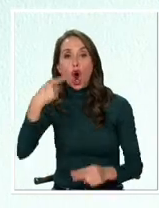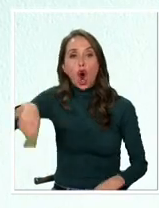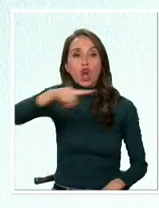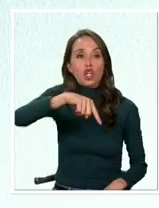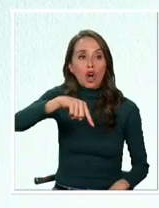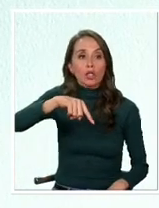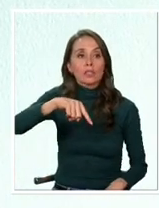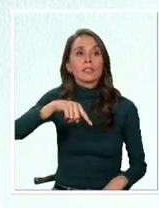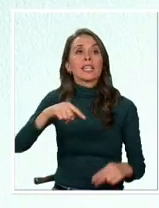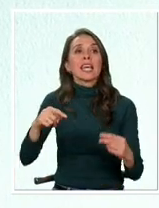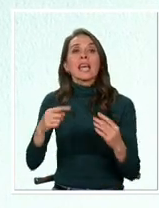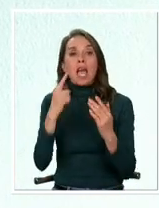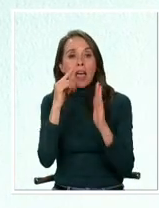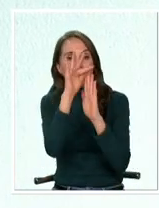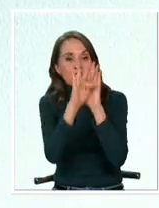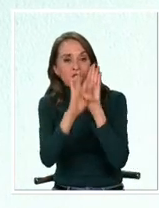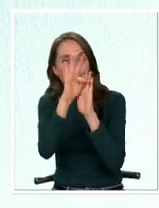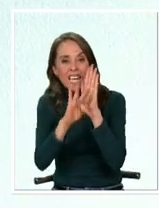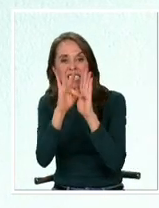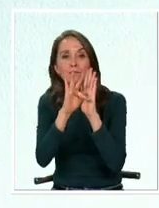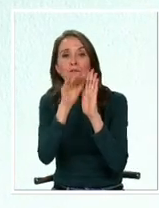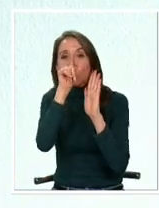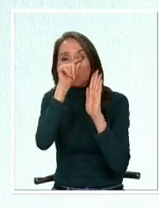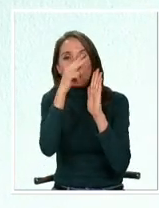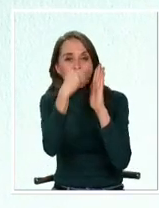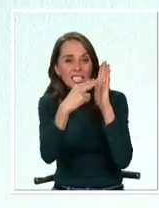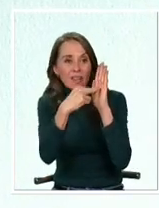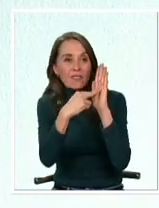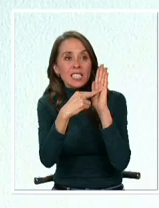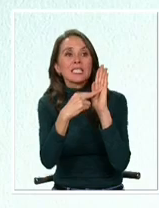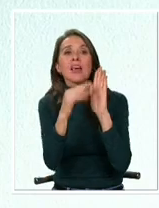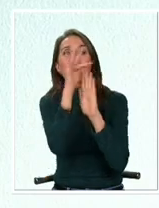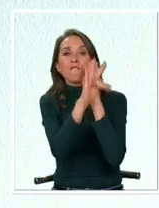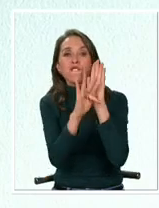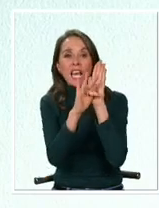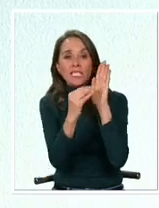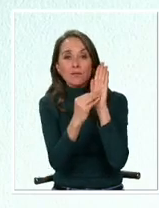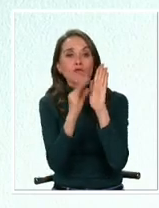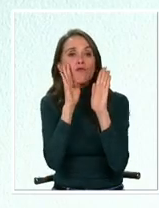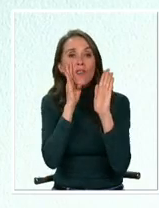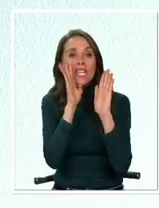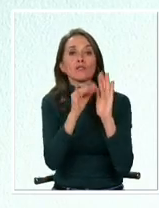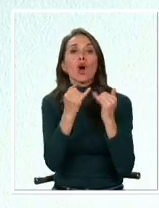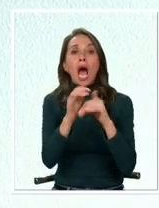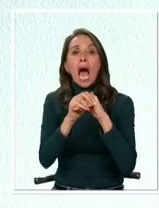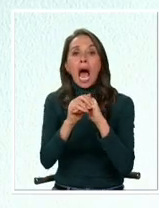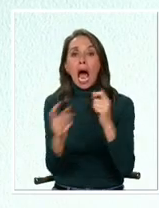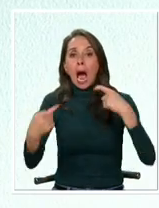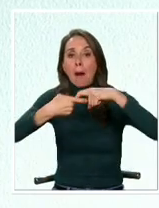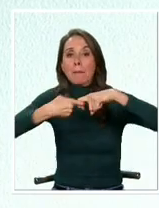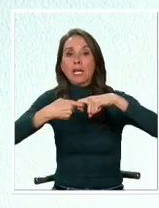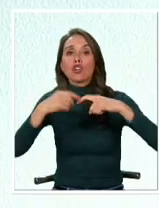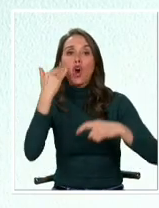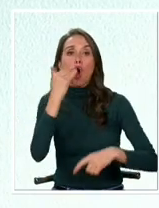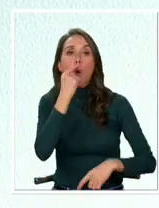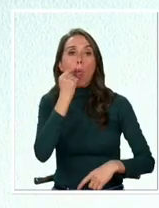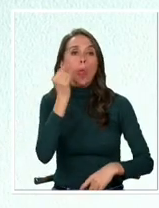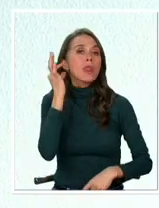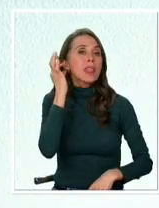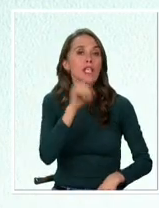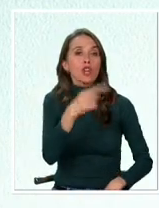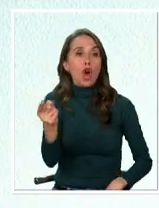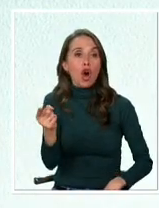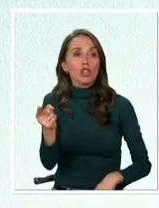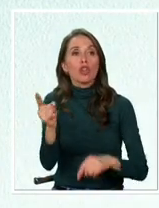al analizar sus redes sociales aparecían como por decir en Facebook con lazos de amistad con niños o niñas que estaban